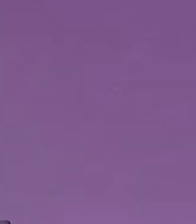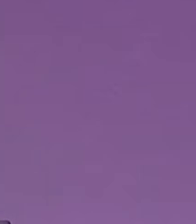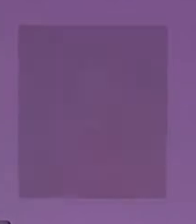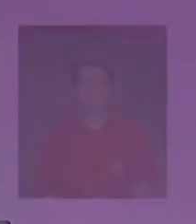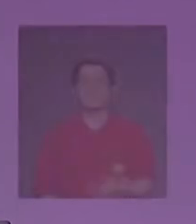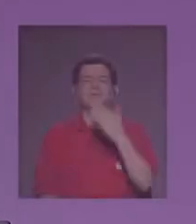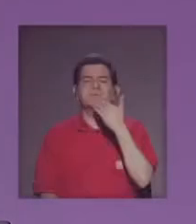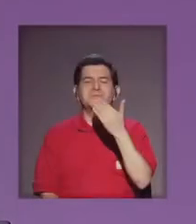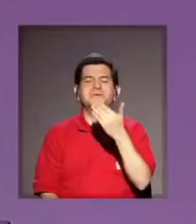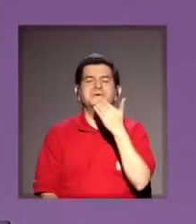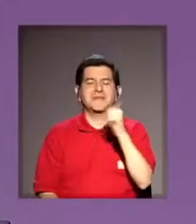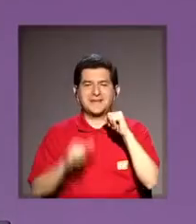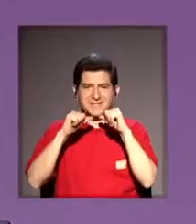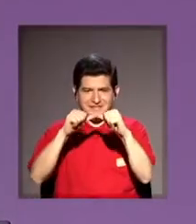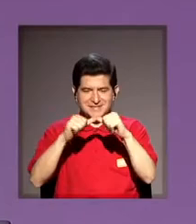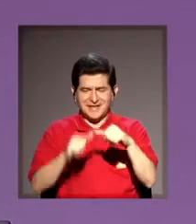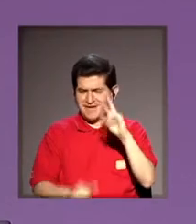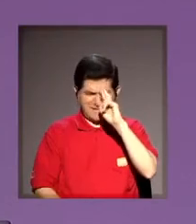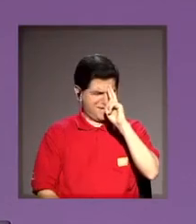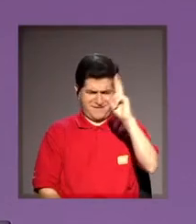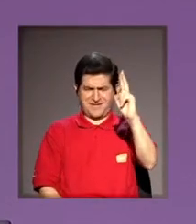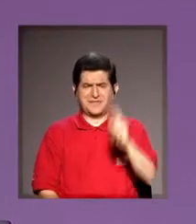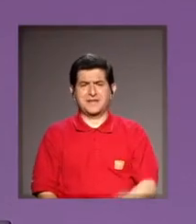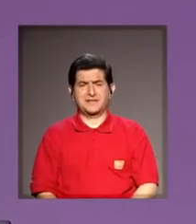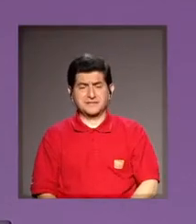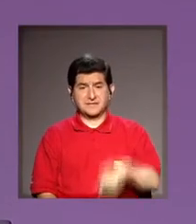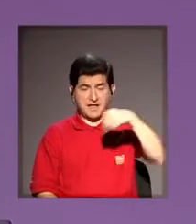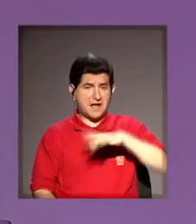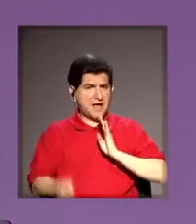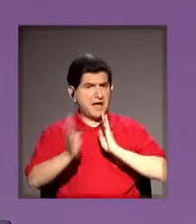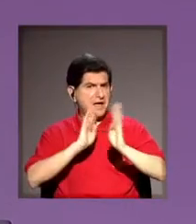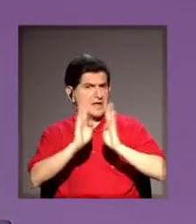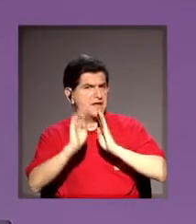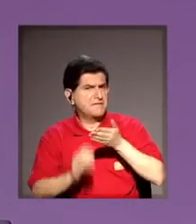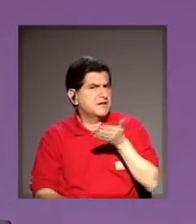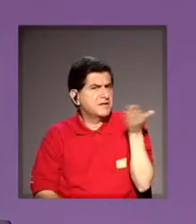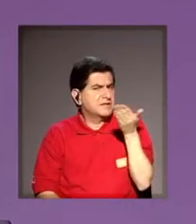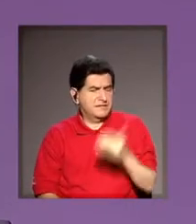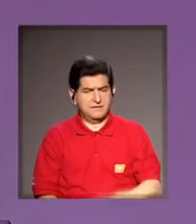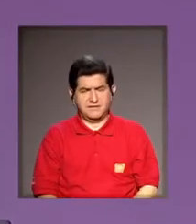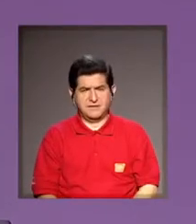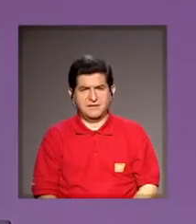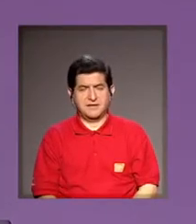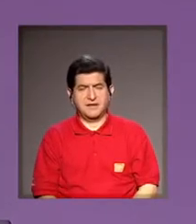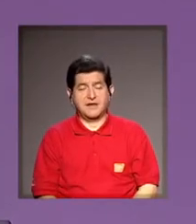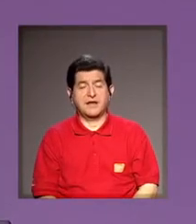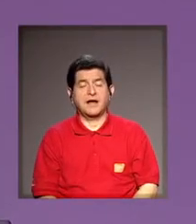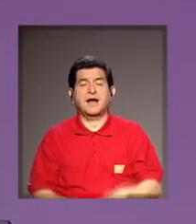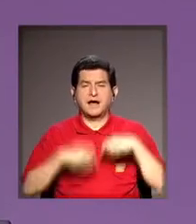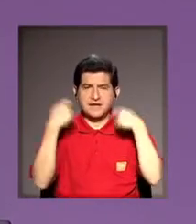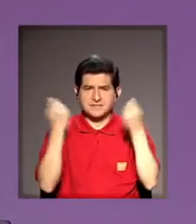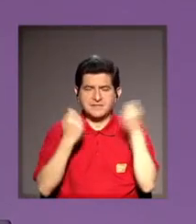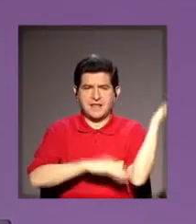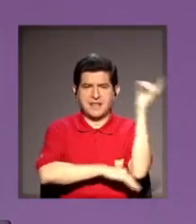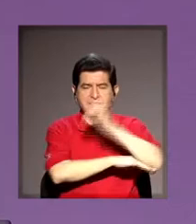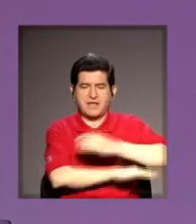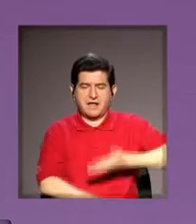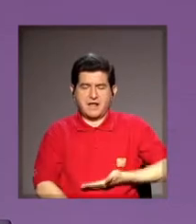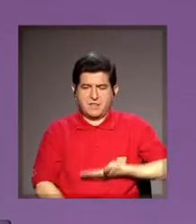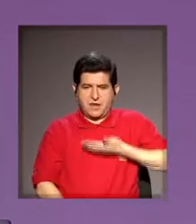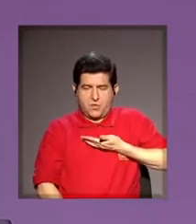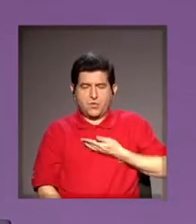gracias por continuar con irreverencias estamos habrán hablando sobre la conmemoración del día del orgullo